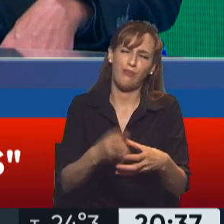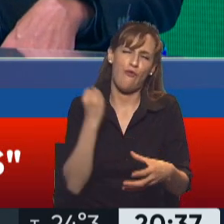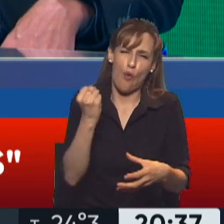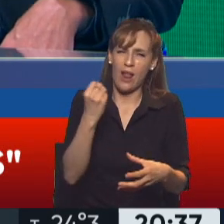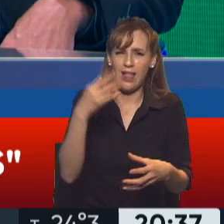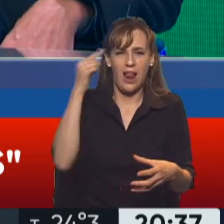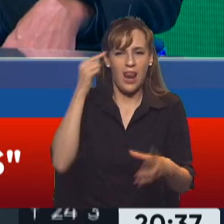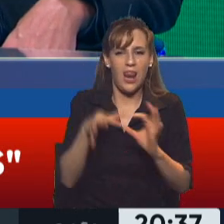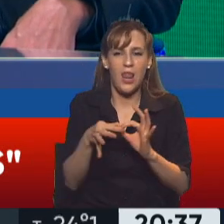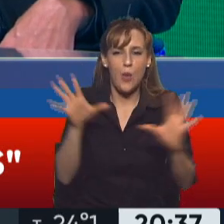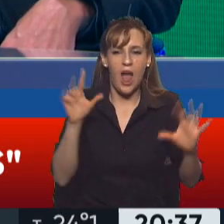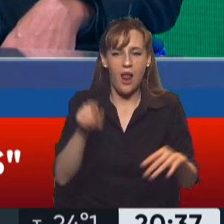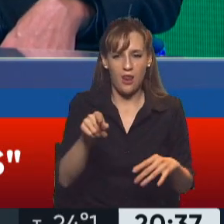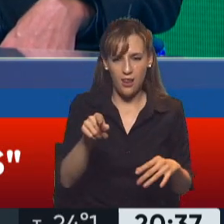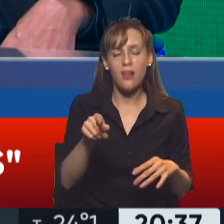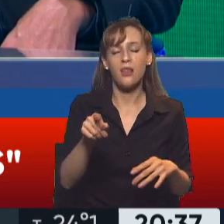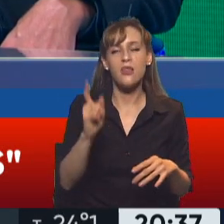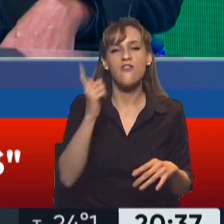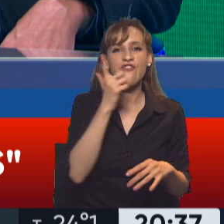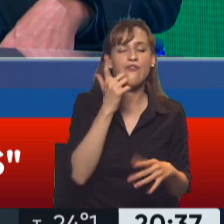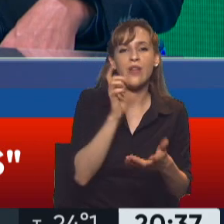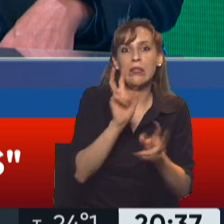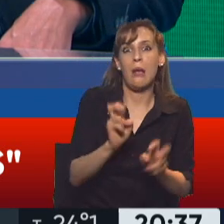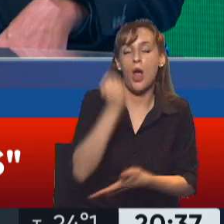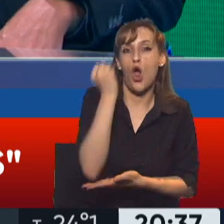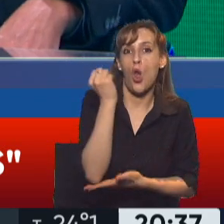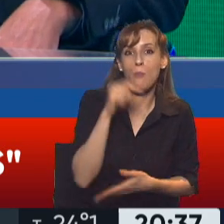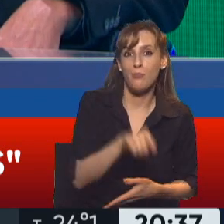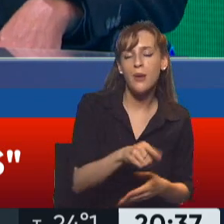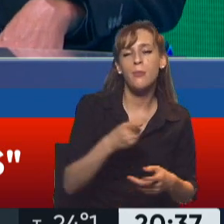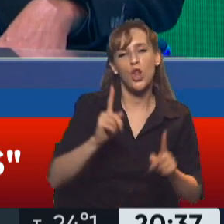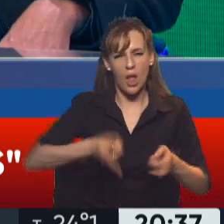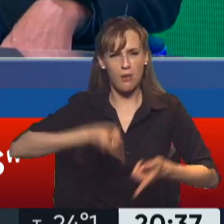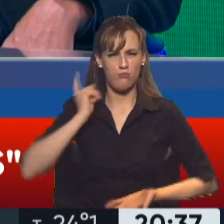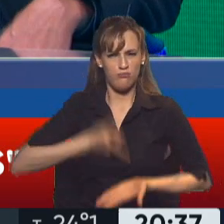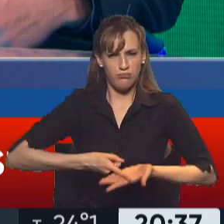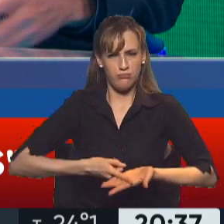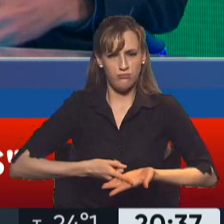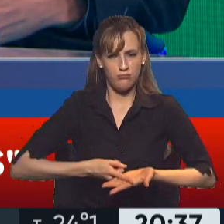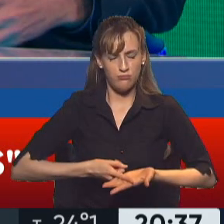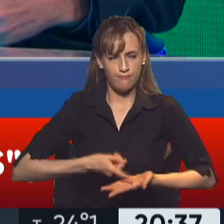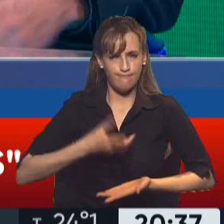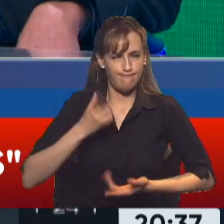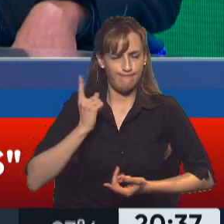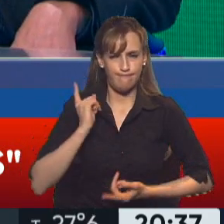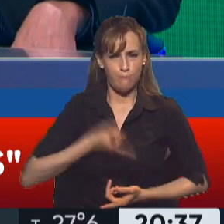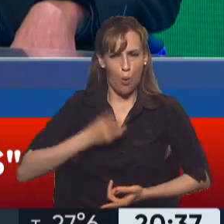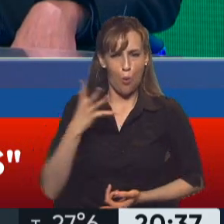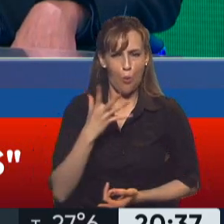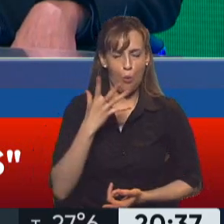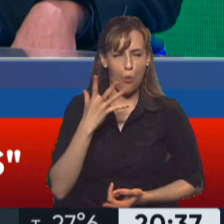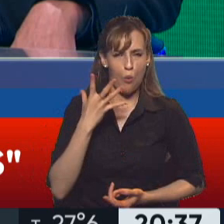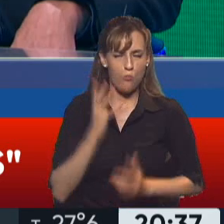liberales en lo filosófico y en lo económico, y al mismo tiempo muy autoritarios, ¿no? Entonces surge